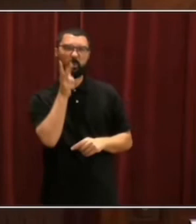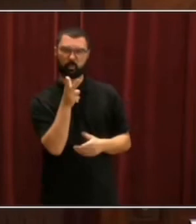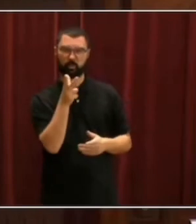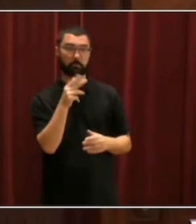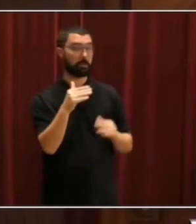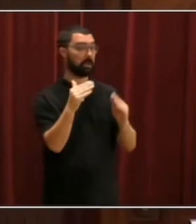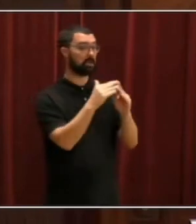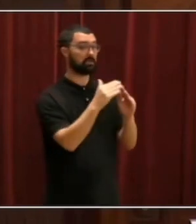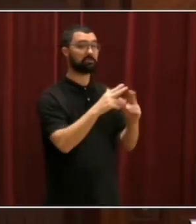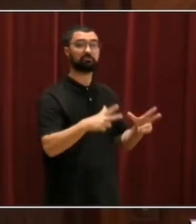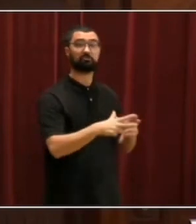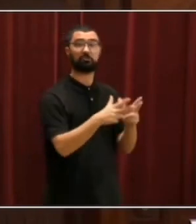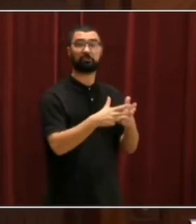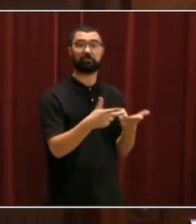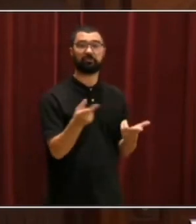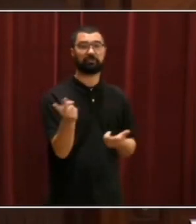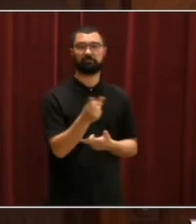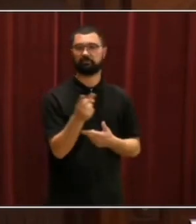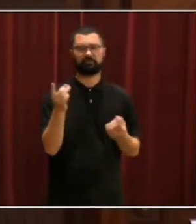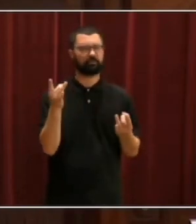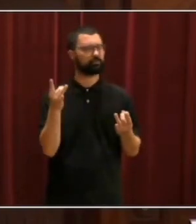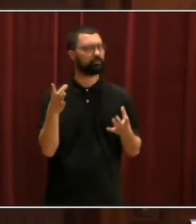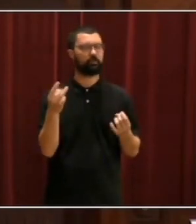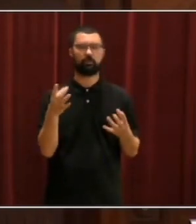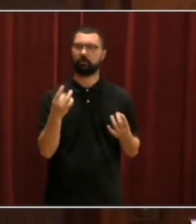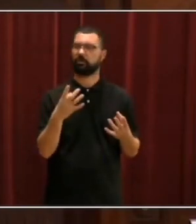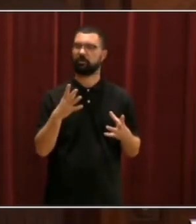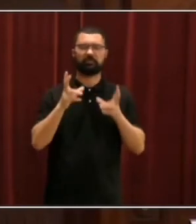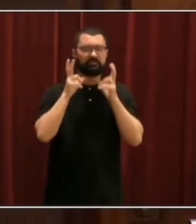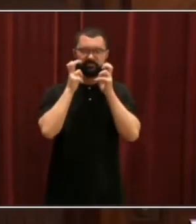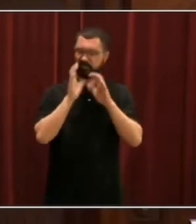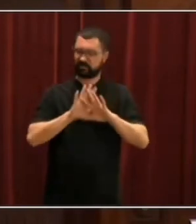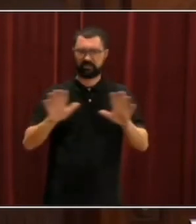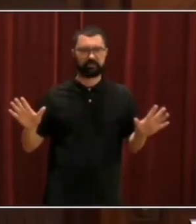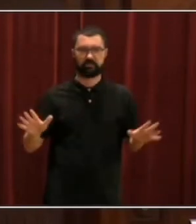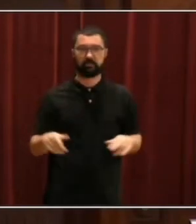europeo es una aberración dígaselo al ciudadano ev